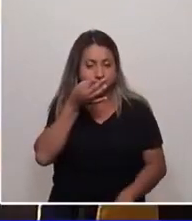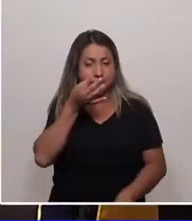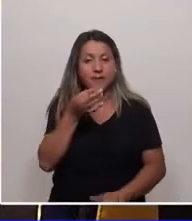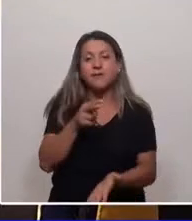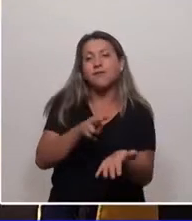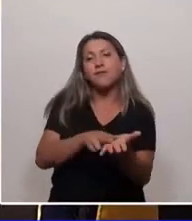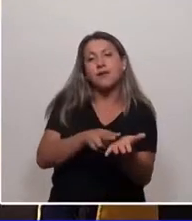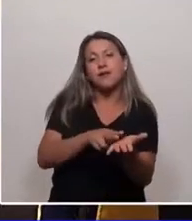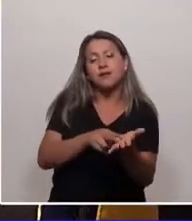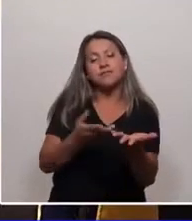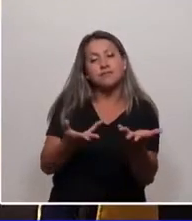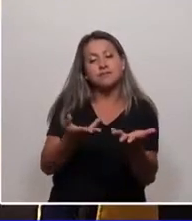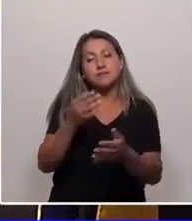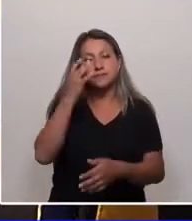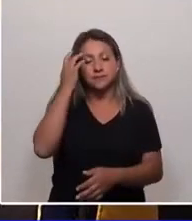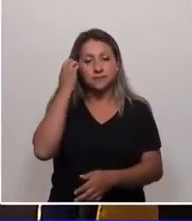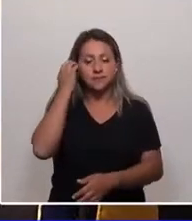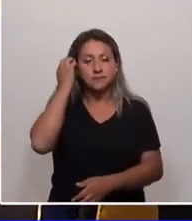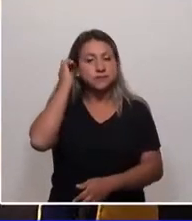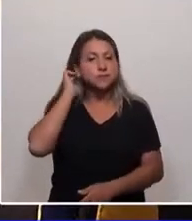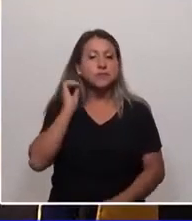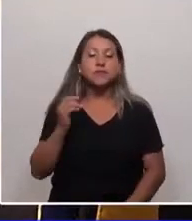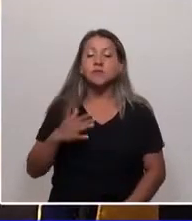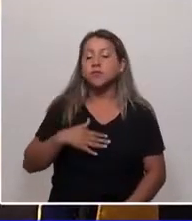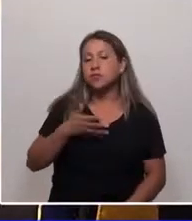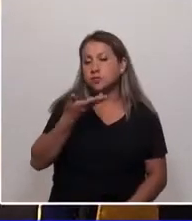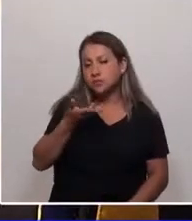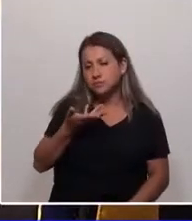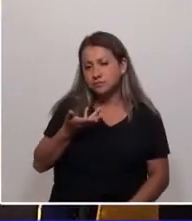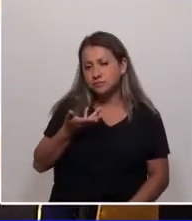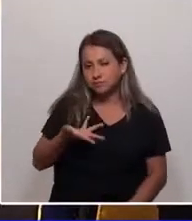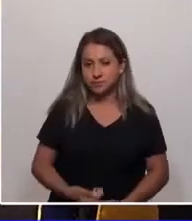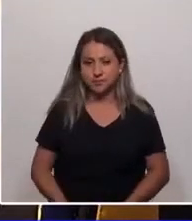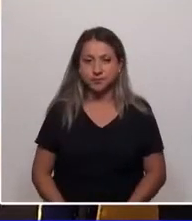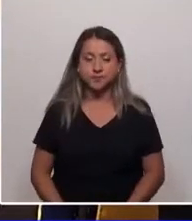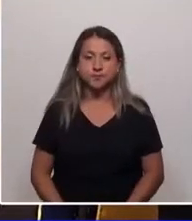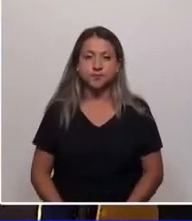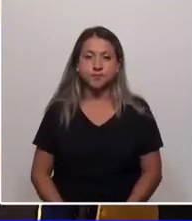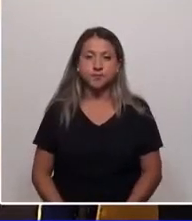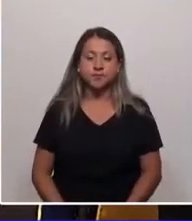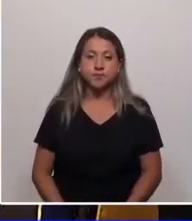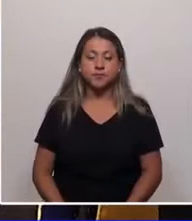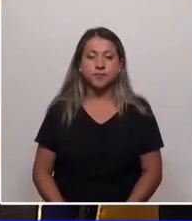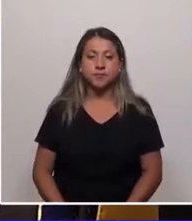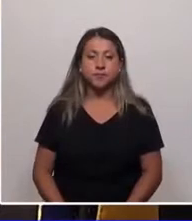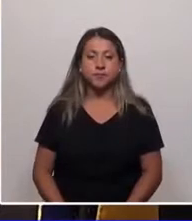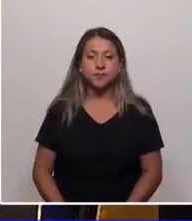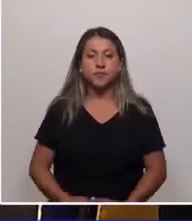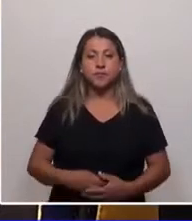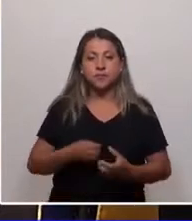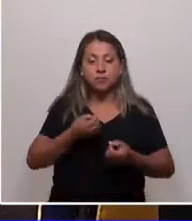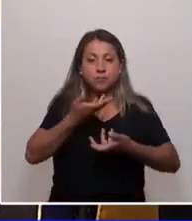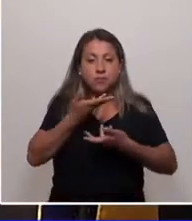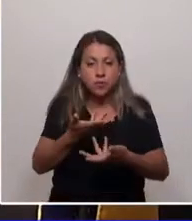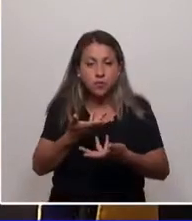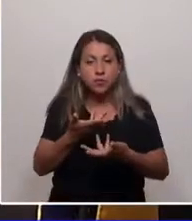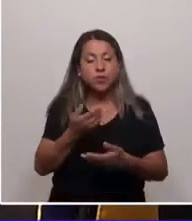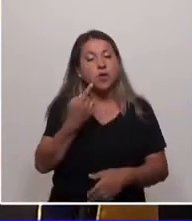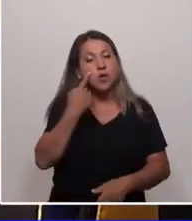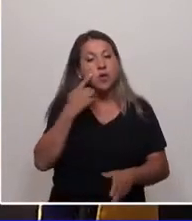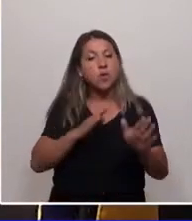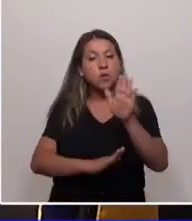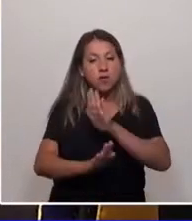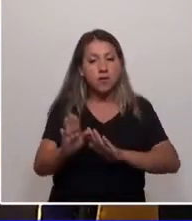órganos autónomos de control y reforma constitucional, que contenía una propuesta de 16 artículos referidos a los